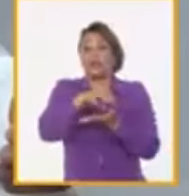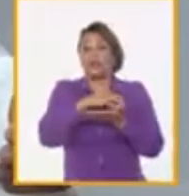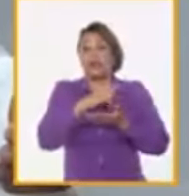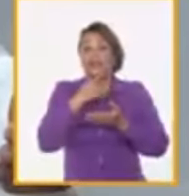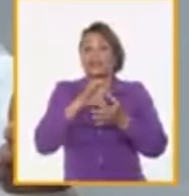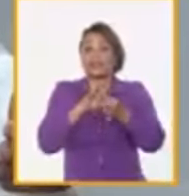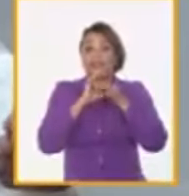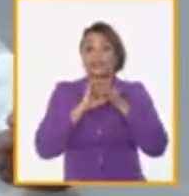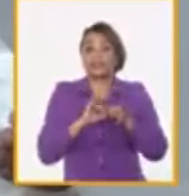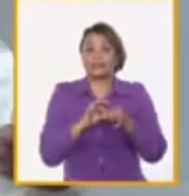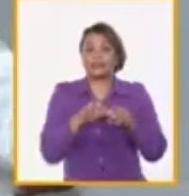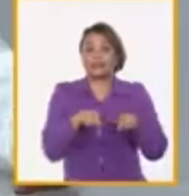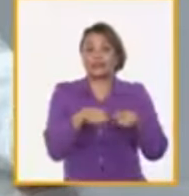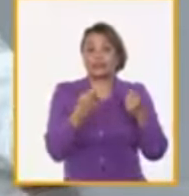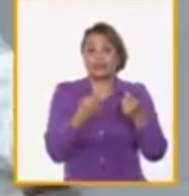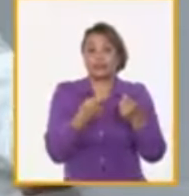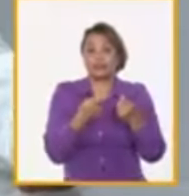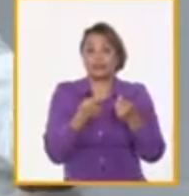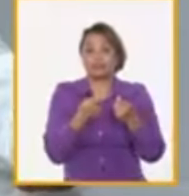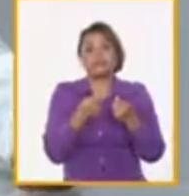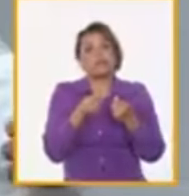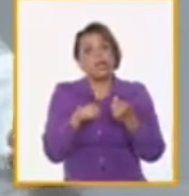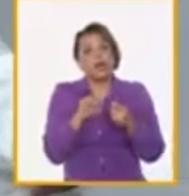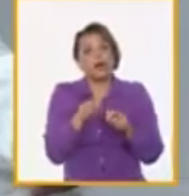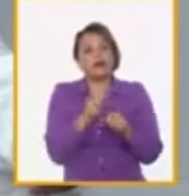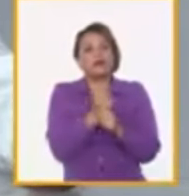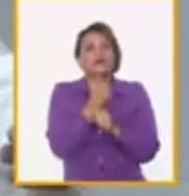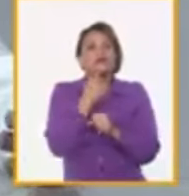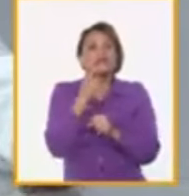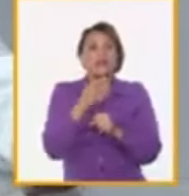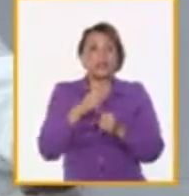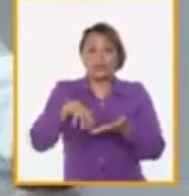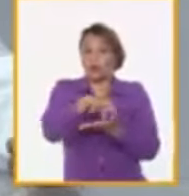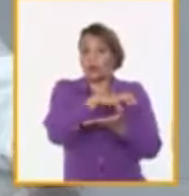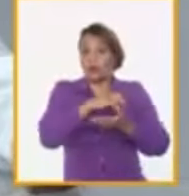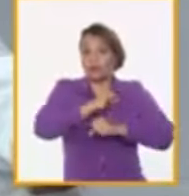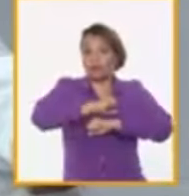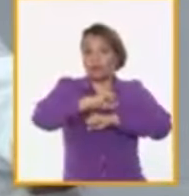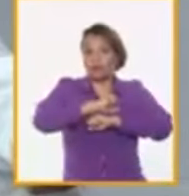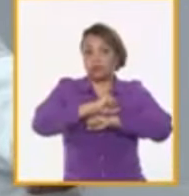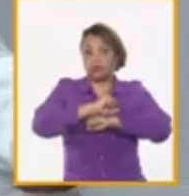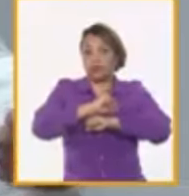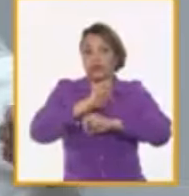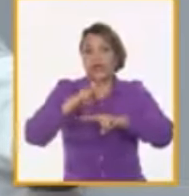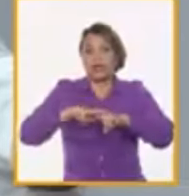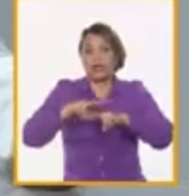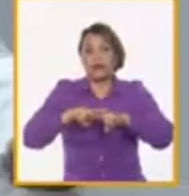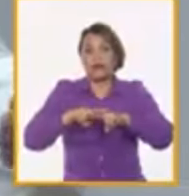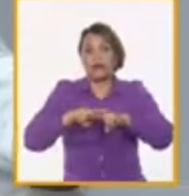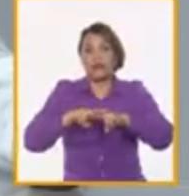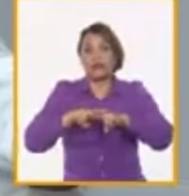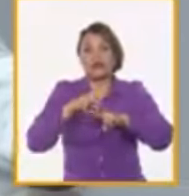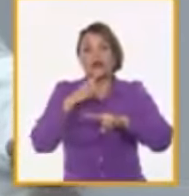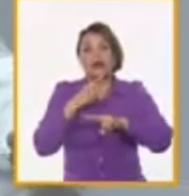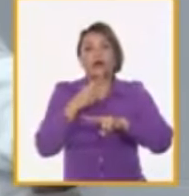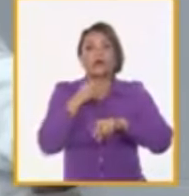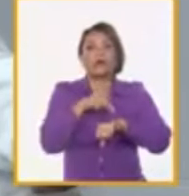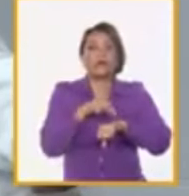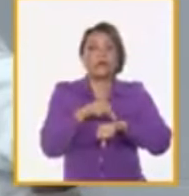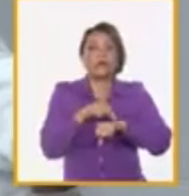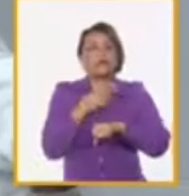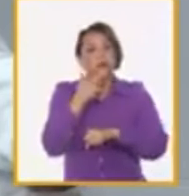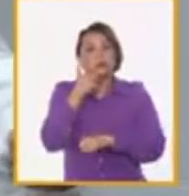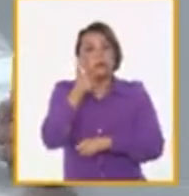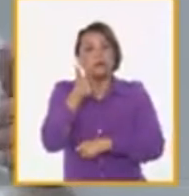crítico, por suerte decimos hoy, las fuentes que abastecen la capital están en un estado